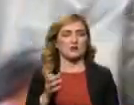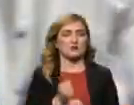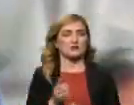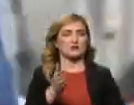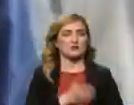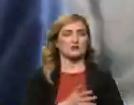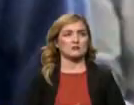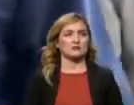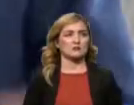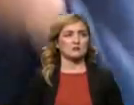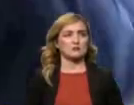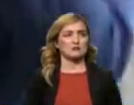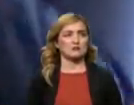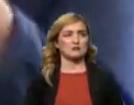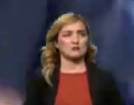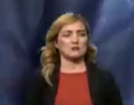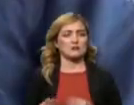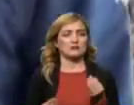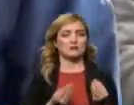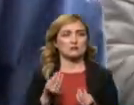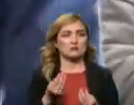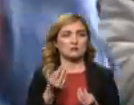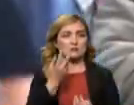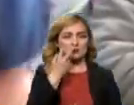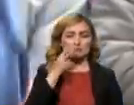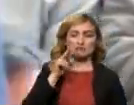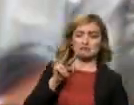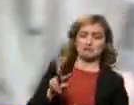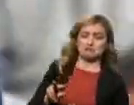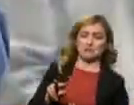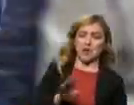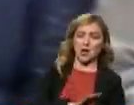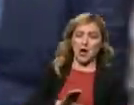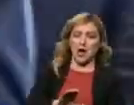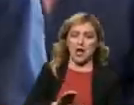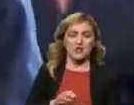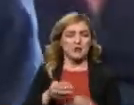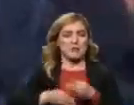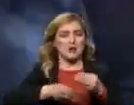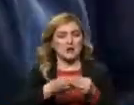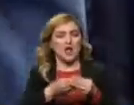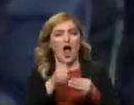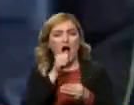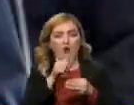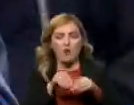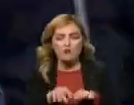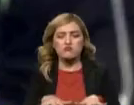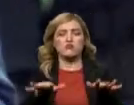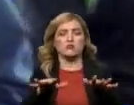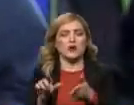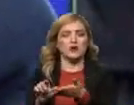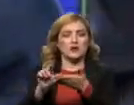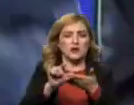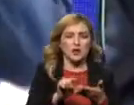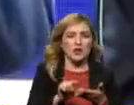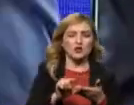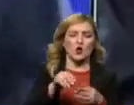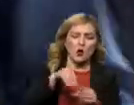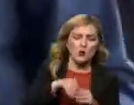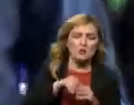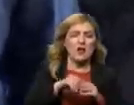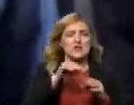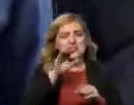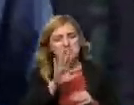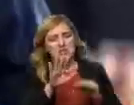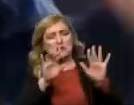que hacer. ¿Qué había que hacer? Voltear y ver al campo, invertir en riego, dar crédito subsidiado al 5, al 6%, facilitar